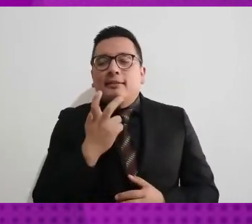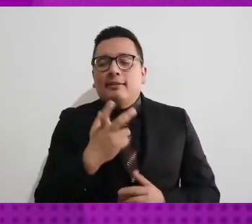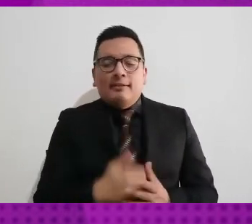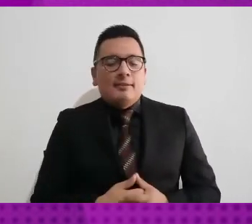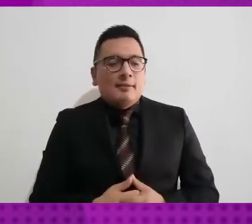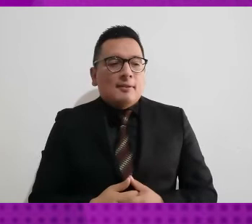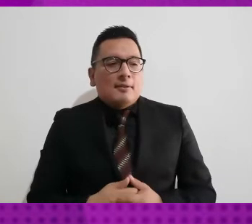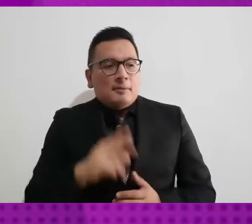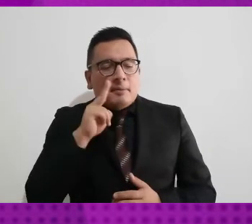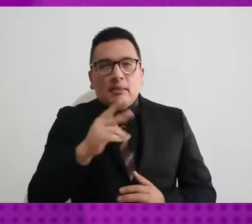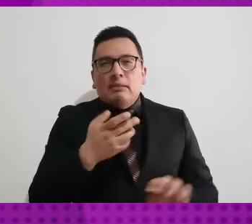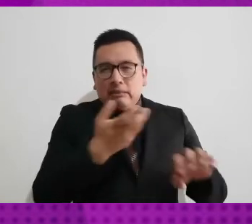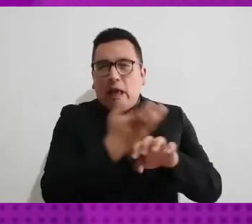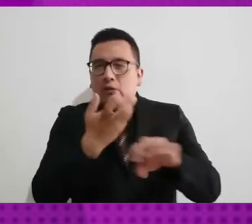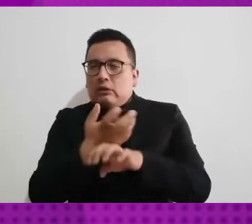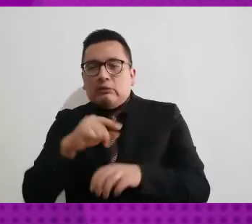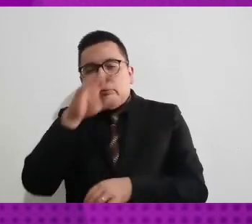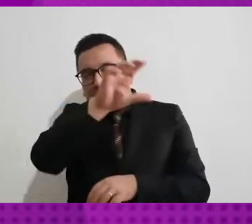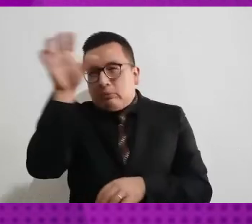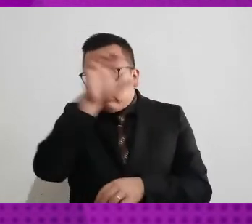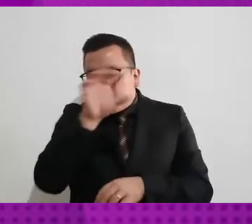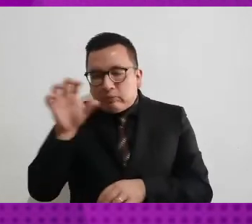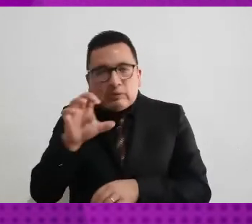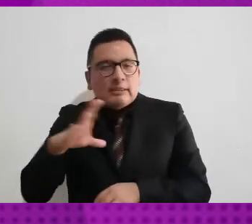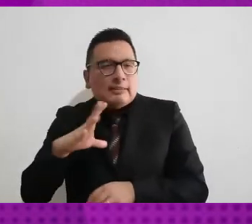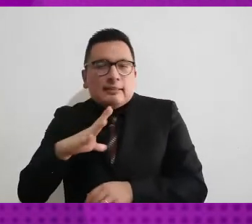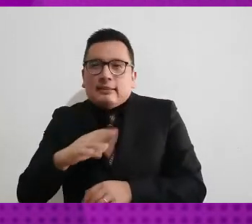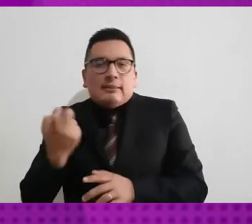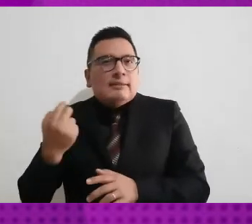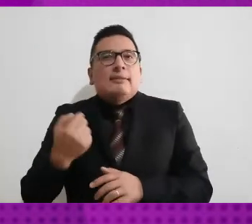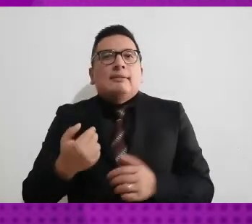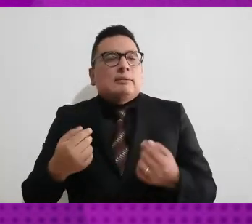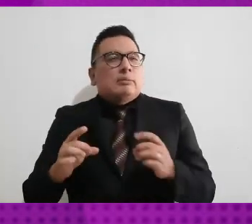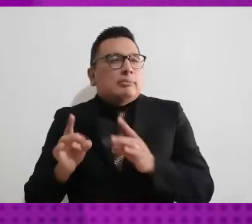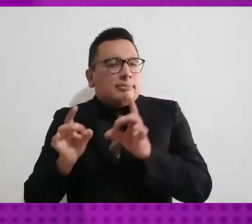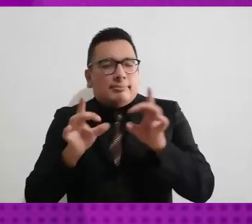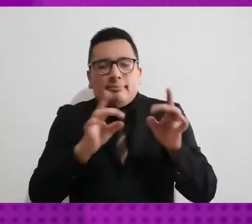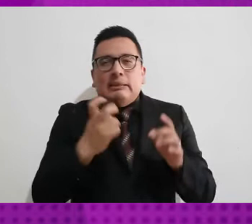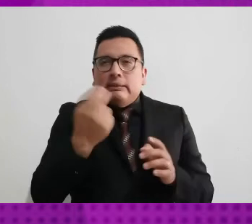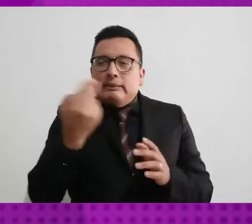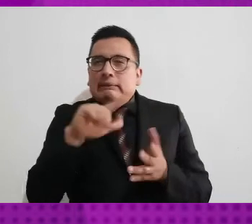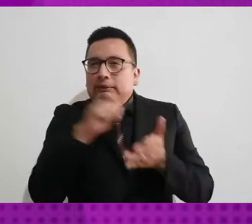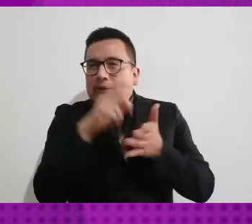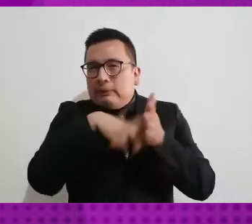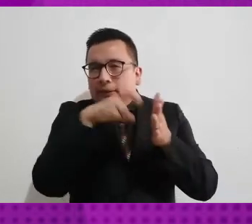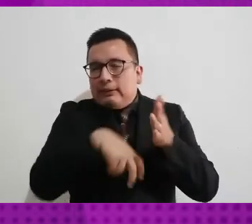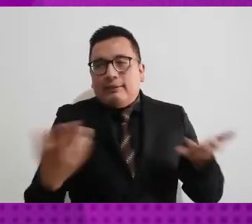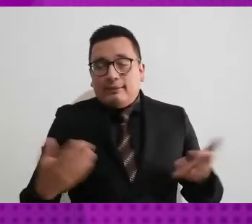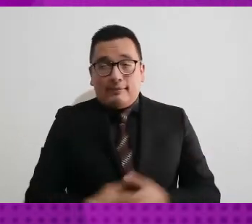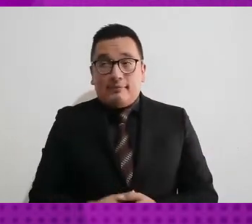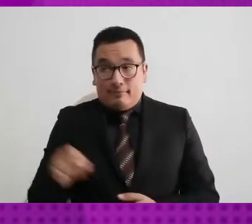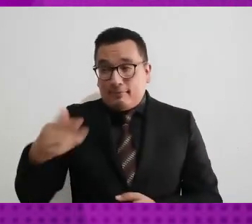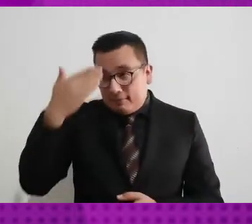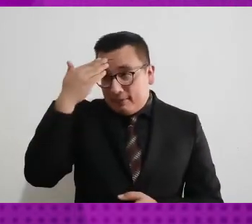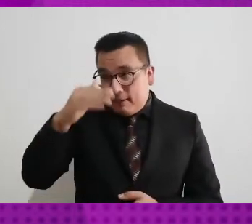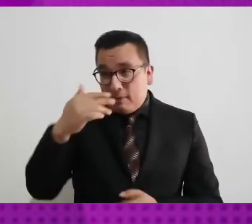propiciaron estos grandes cambios y esta reforma, porque tú recordarás que, bueno, en la mayoría